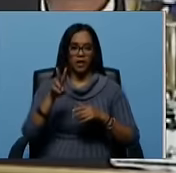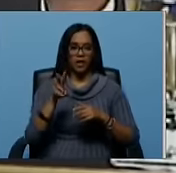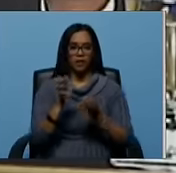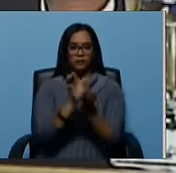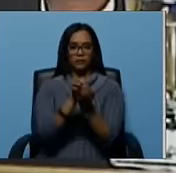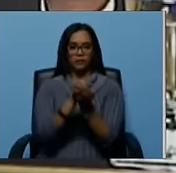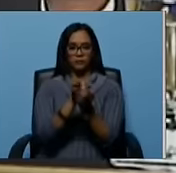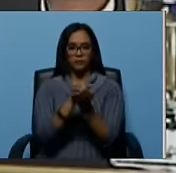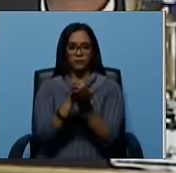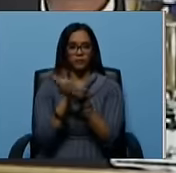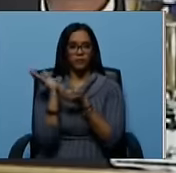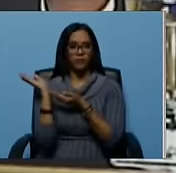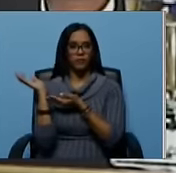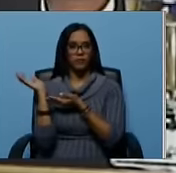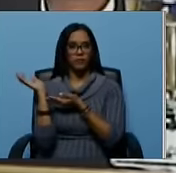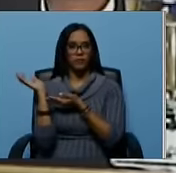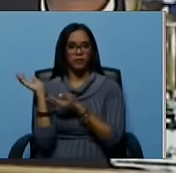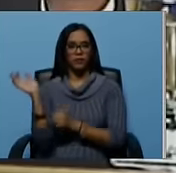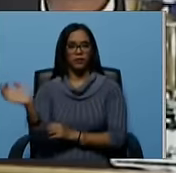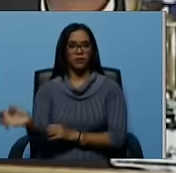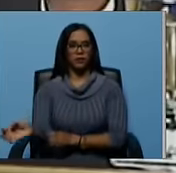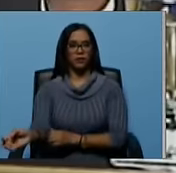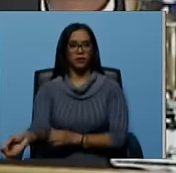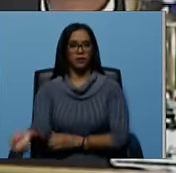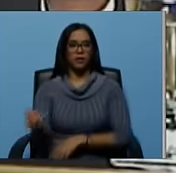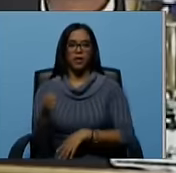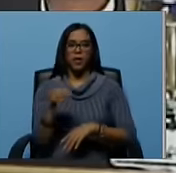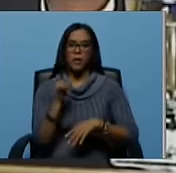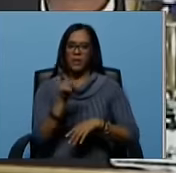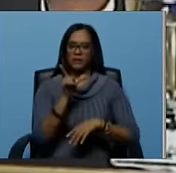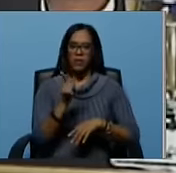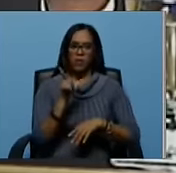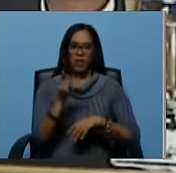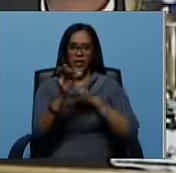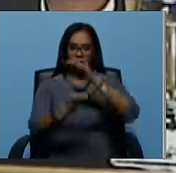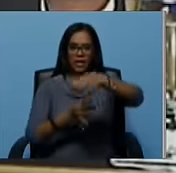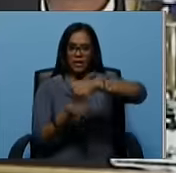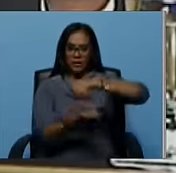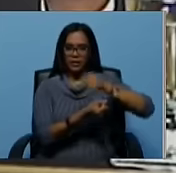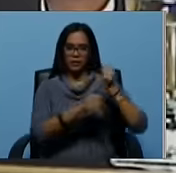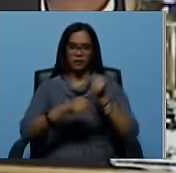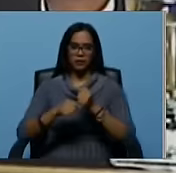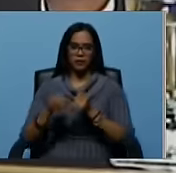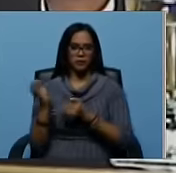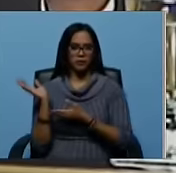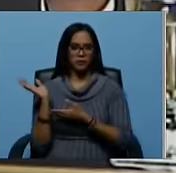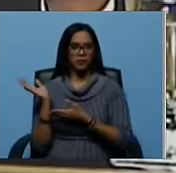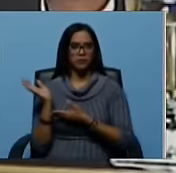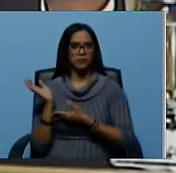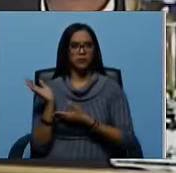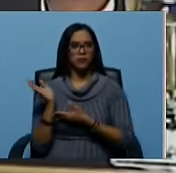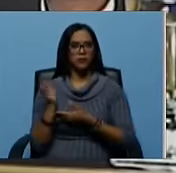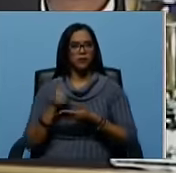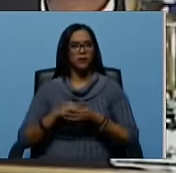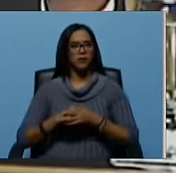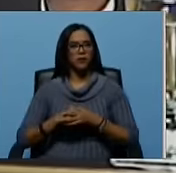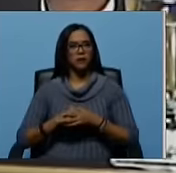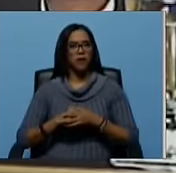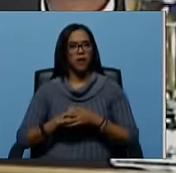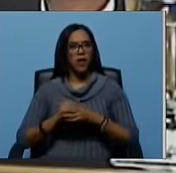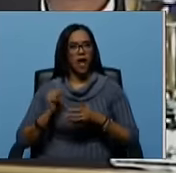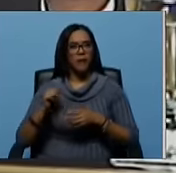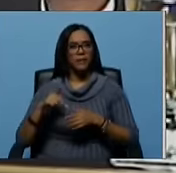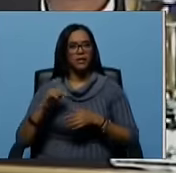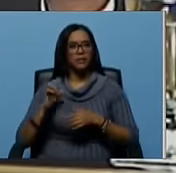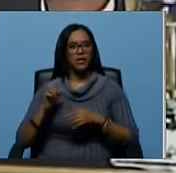arroba PSV Piso Nueva Esparta. PSV Delta, arroba PSV Delta. APC